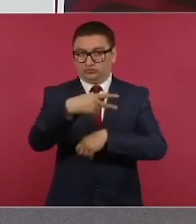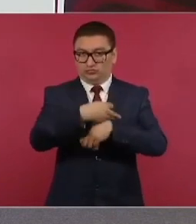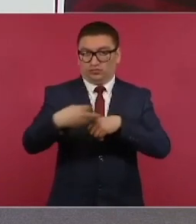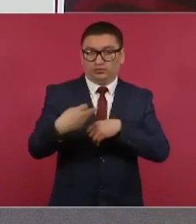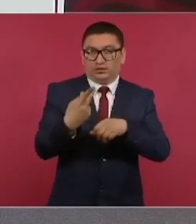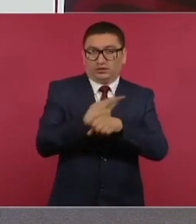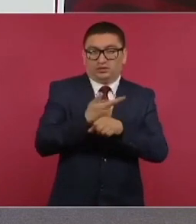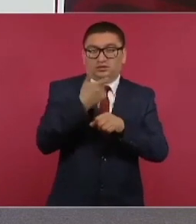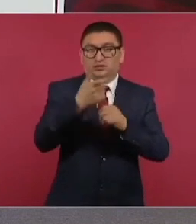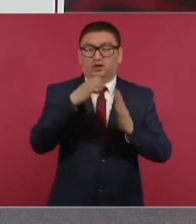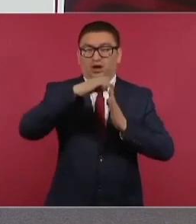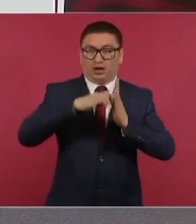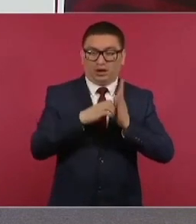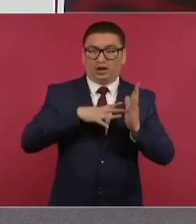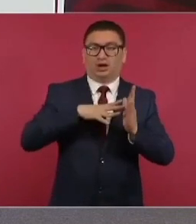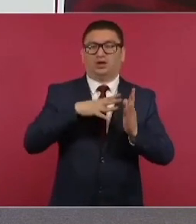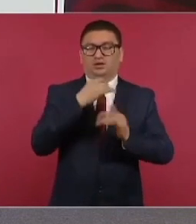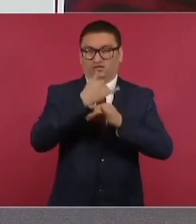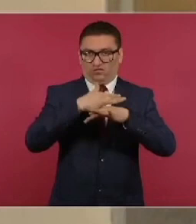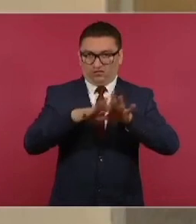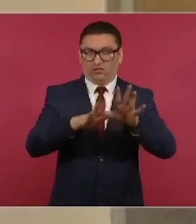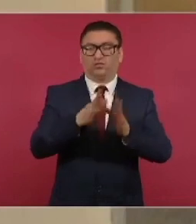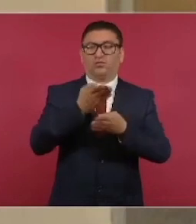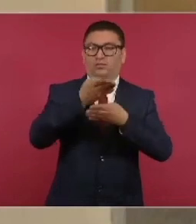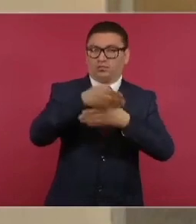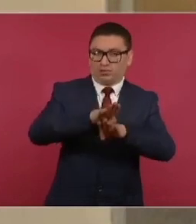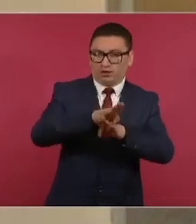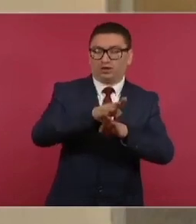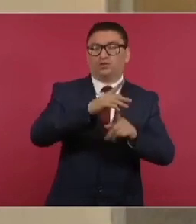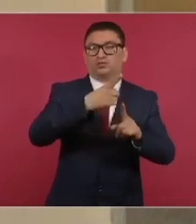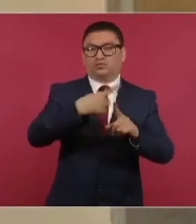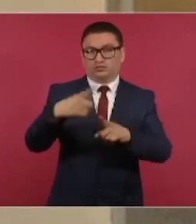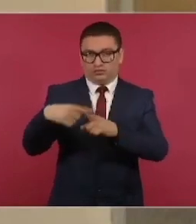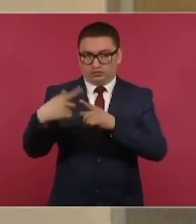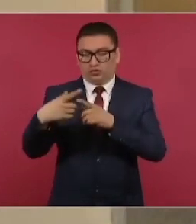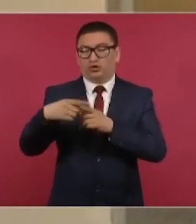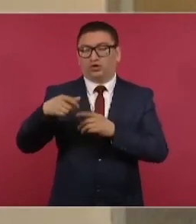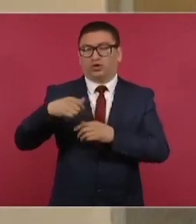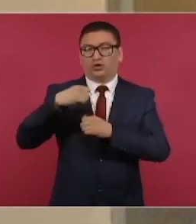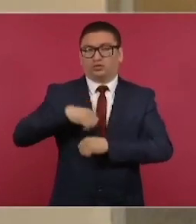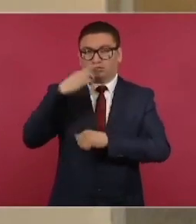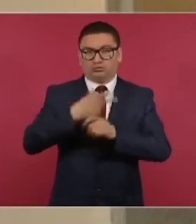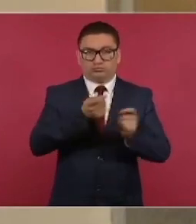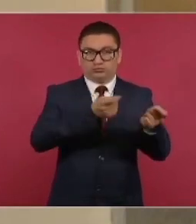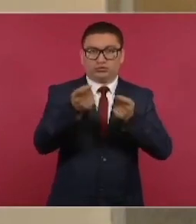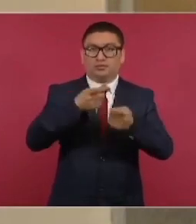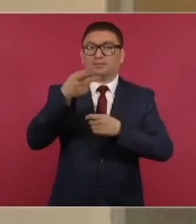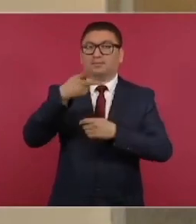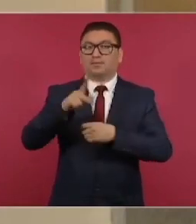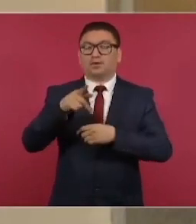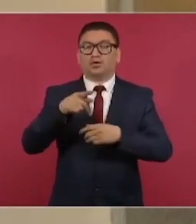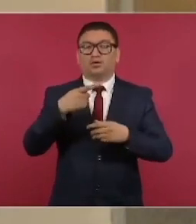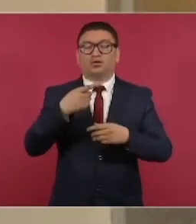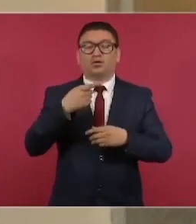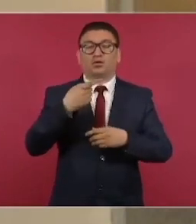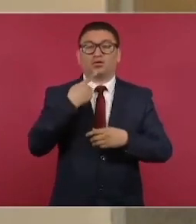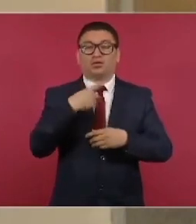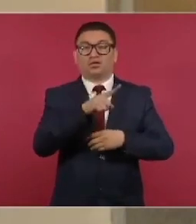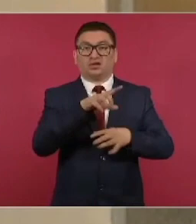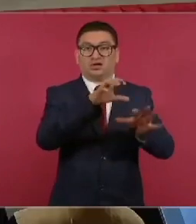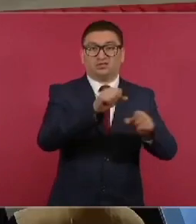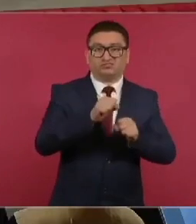escrituras públicas información bancaria obtenida con control judicial sin embargo la orden de aprensión fue